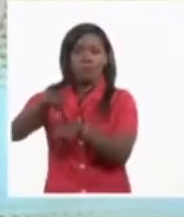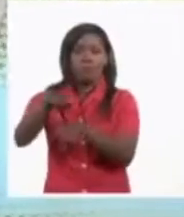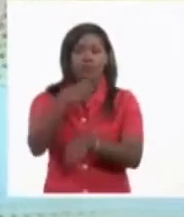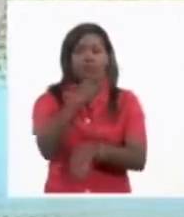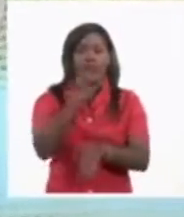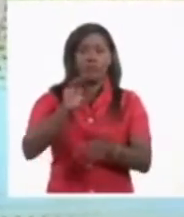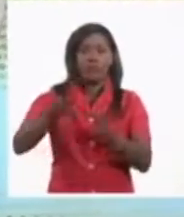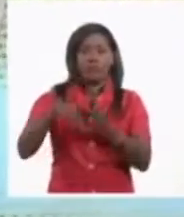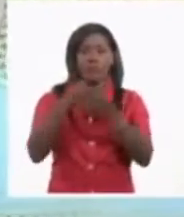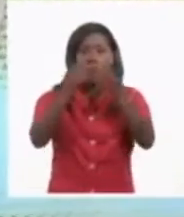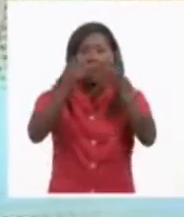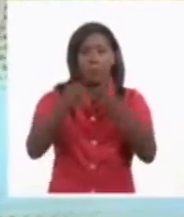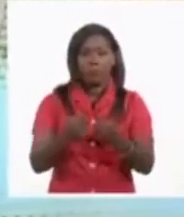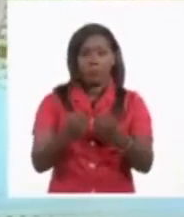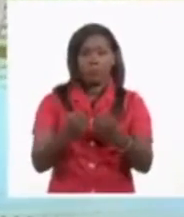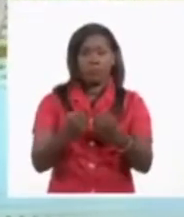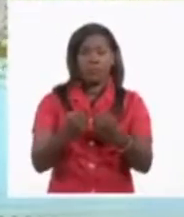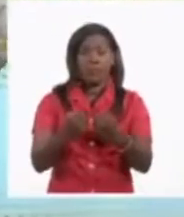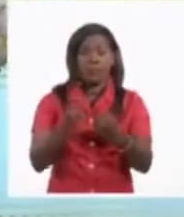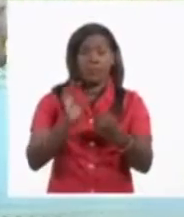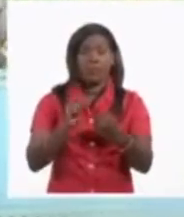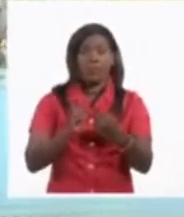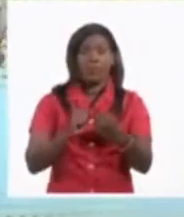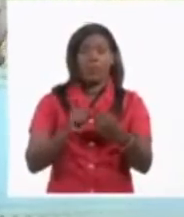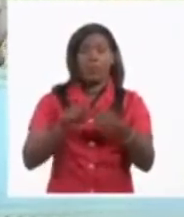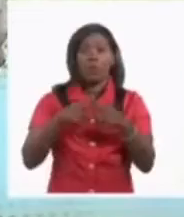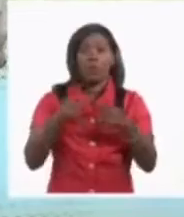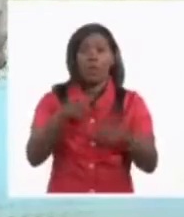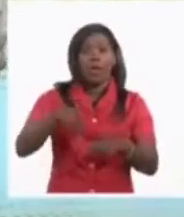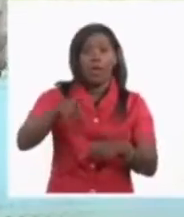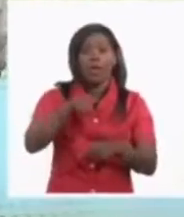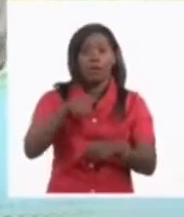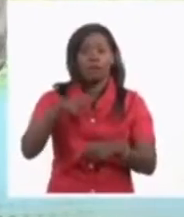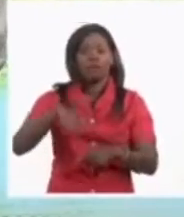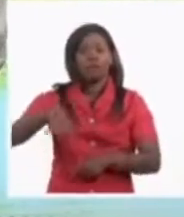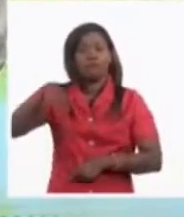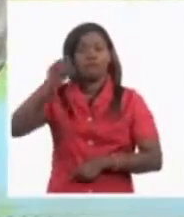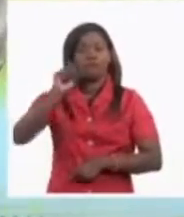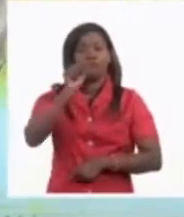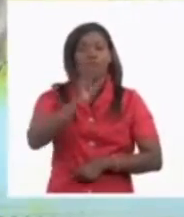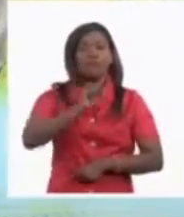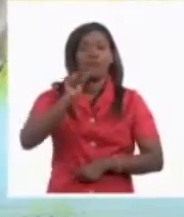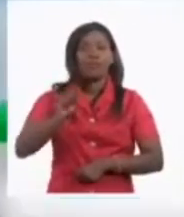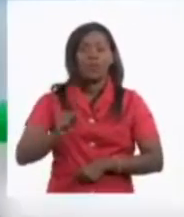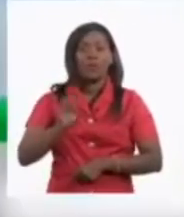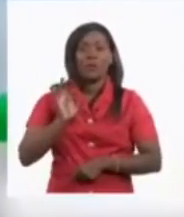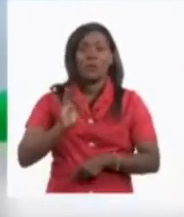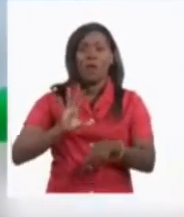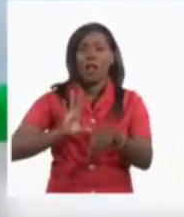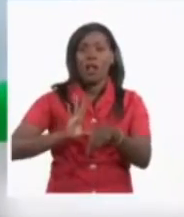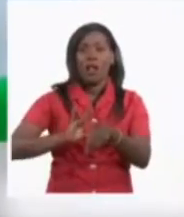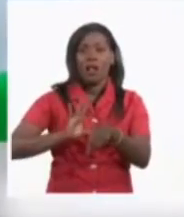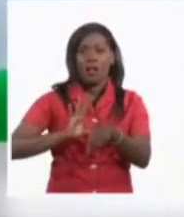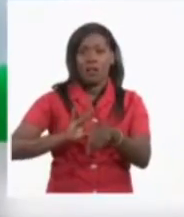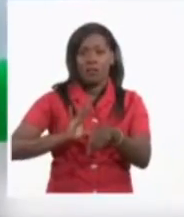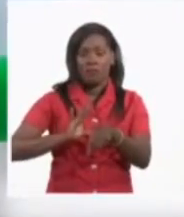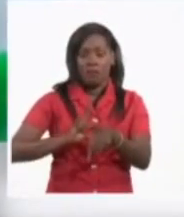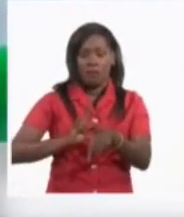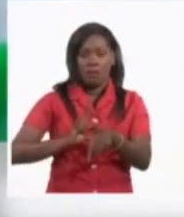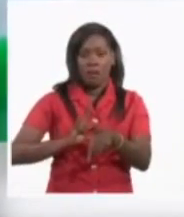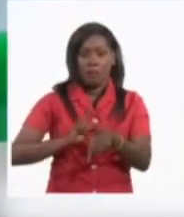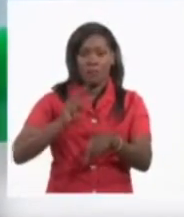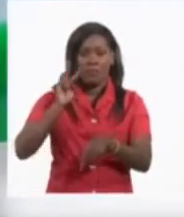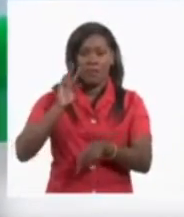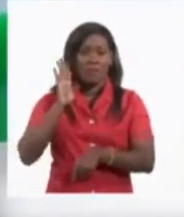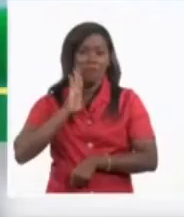Al-Tunayab, en el este del país. Esto tras detectar varios casos de viruela símica. El total de casos asciende